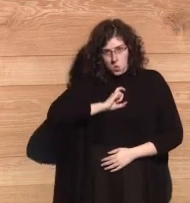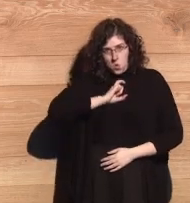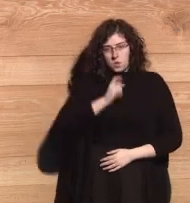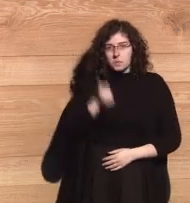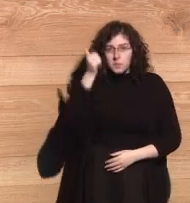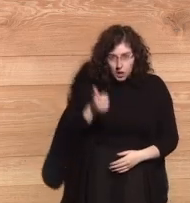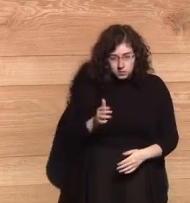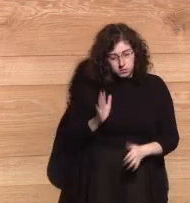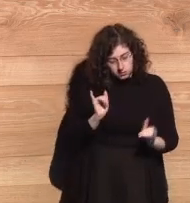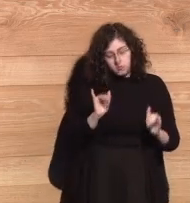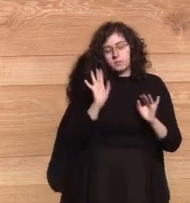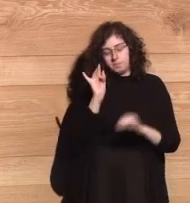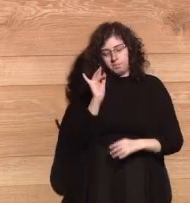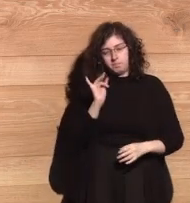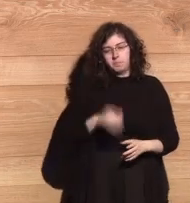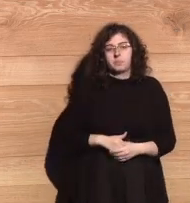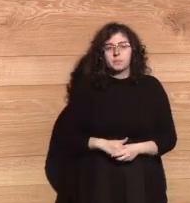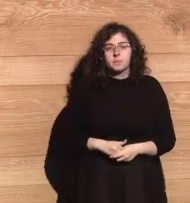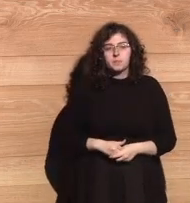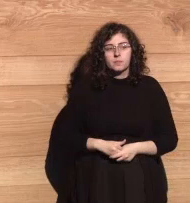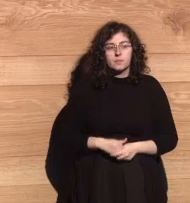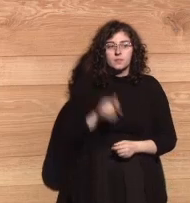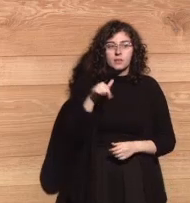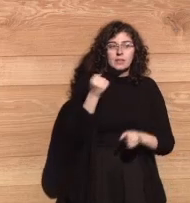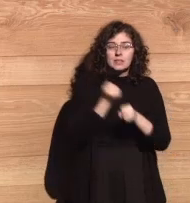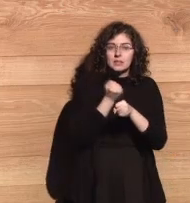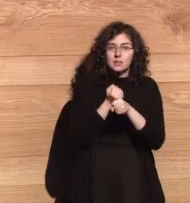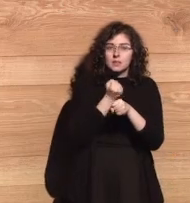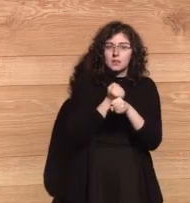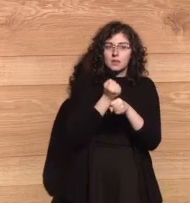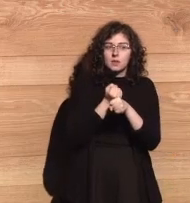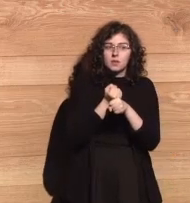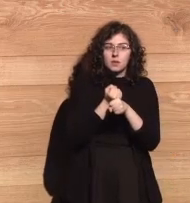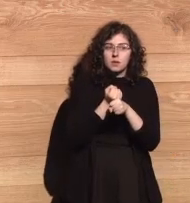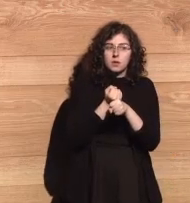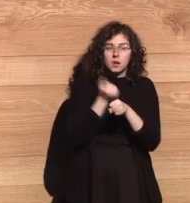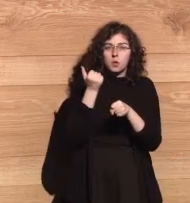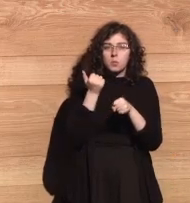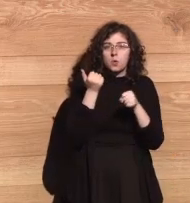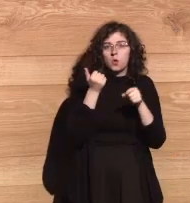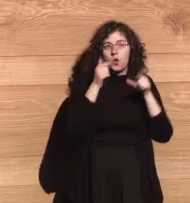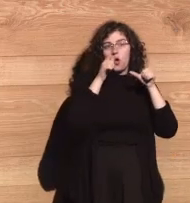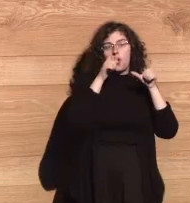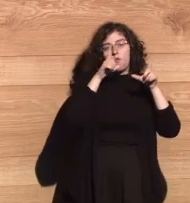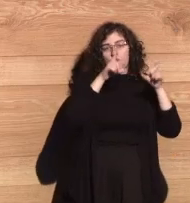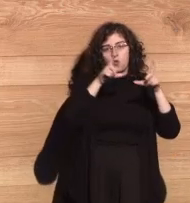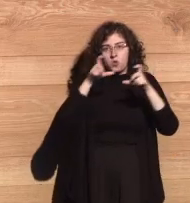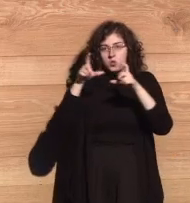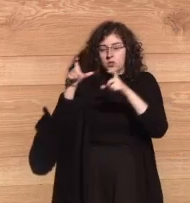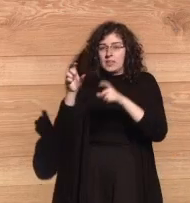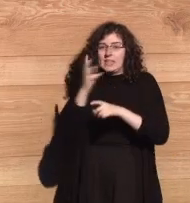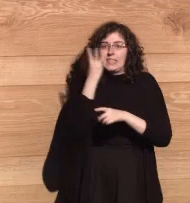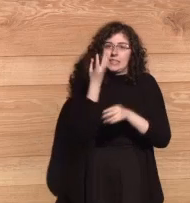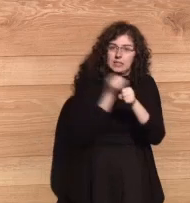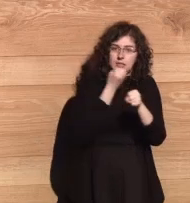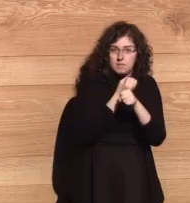Eso más, pienso. sí, pero a ver, entonces este trabajo es una suma de fotos de 3 trabajos distintos